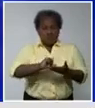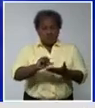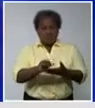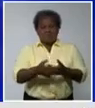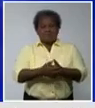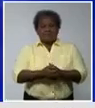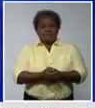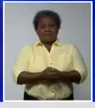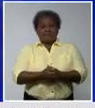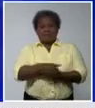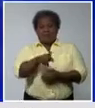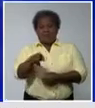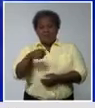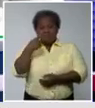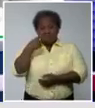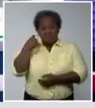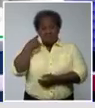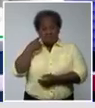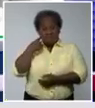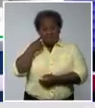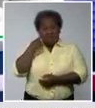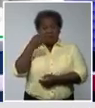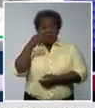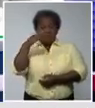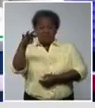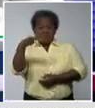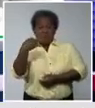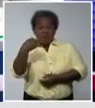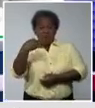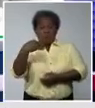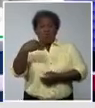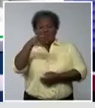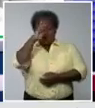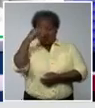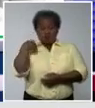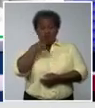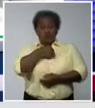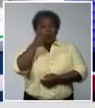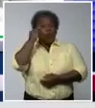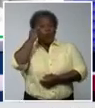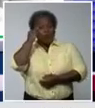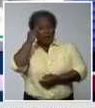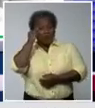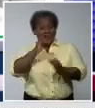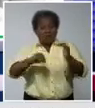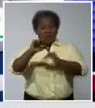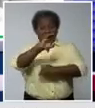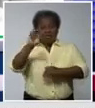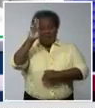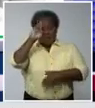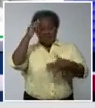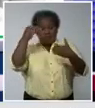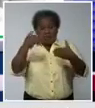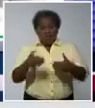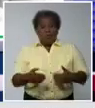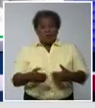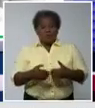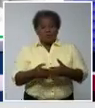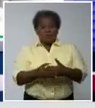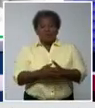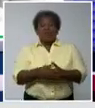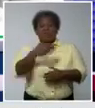ya ustedes escucharon al doctor Francisco Durán García, director nacional de epidemiología del Ministerio de Salud Pública de nuestro país.